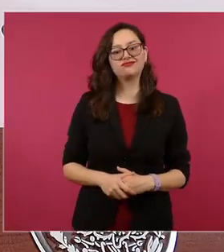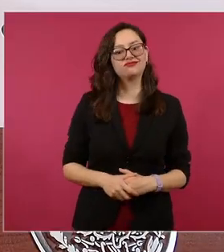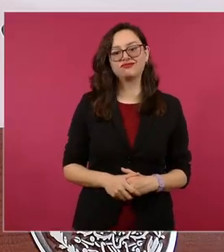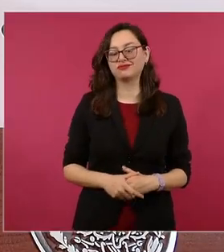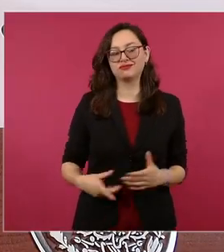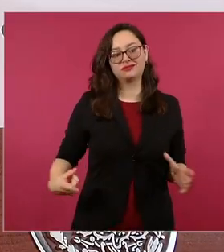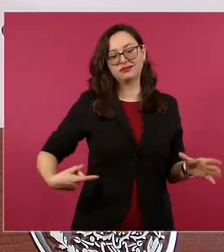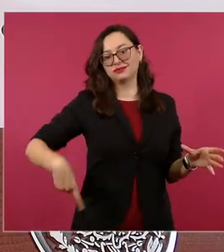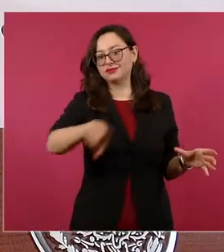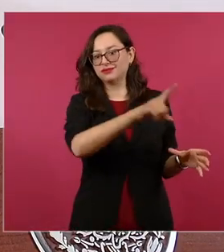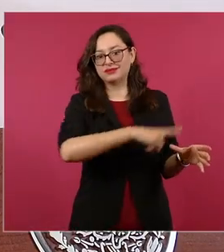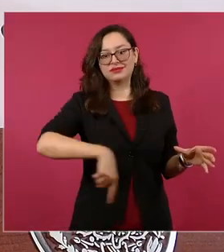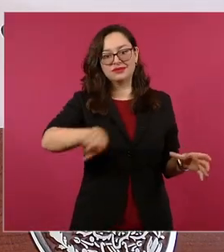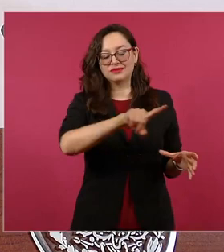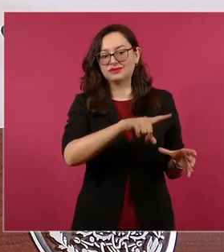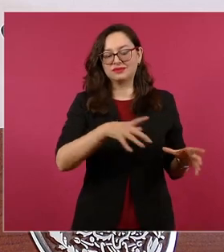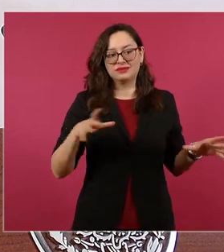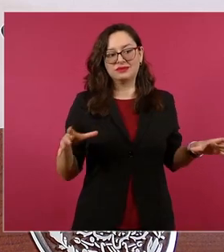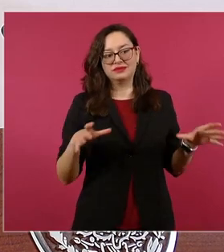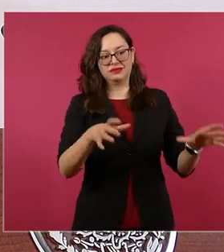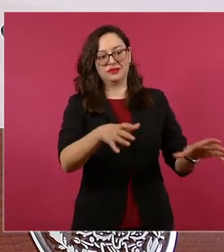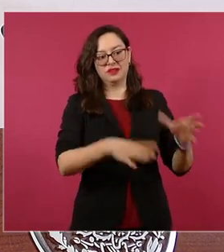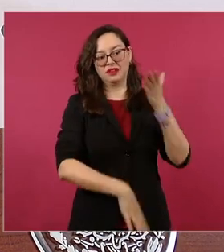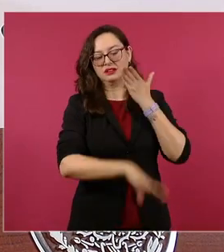a nuestros adversarios.